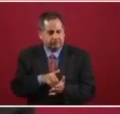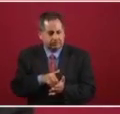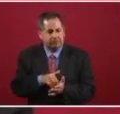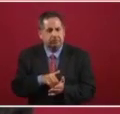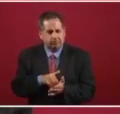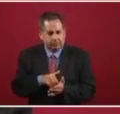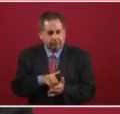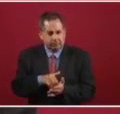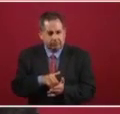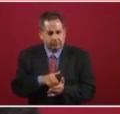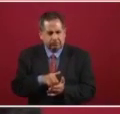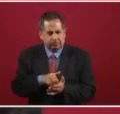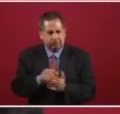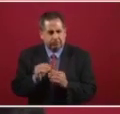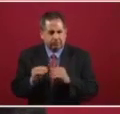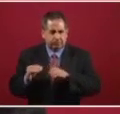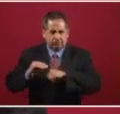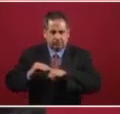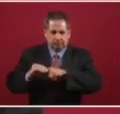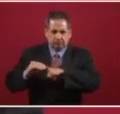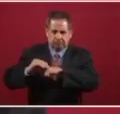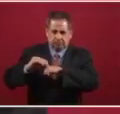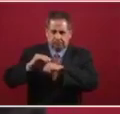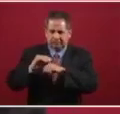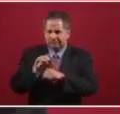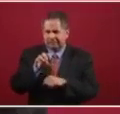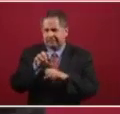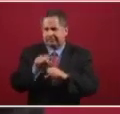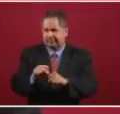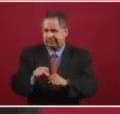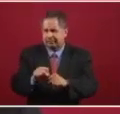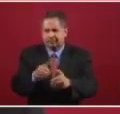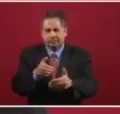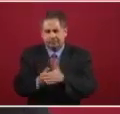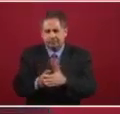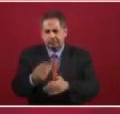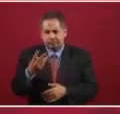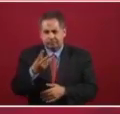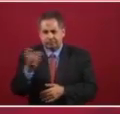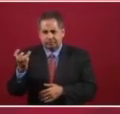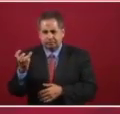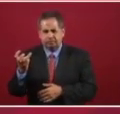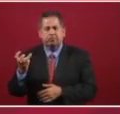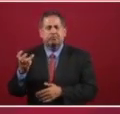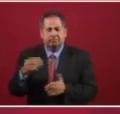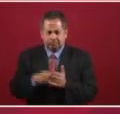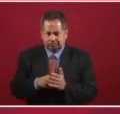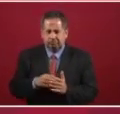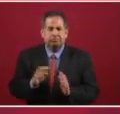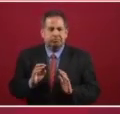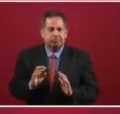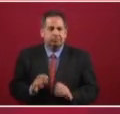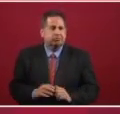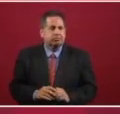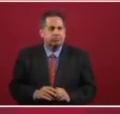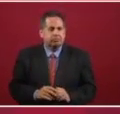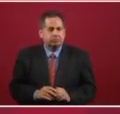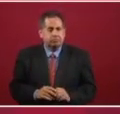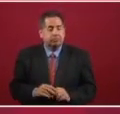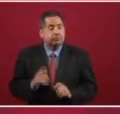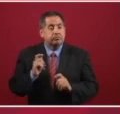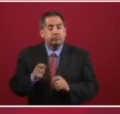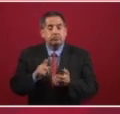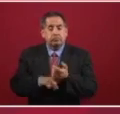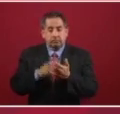285. Se va aumentando. Ya casi estamos por llegar a las 300,000 en el